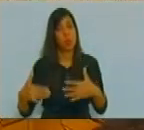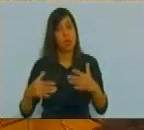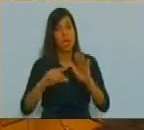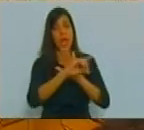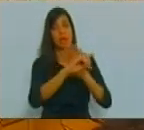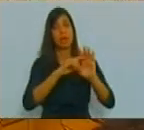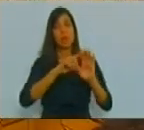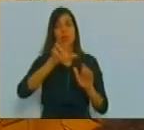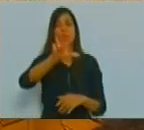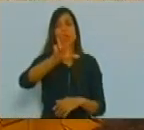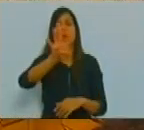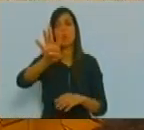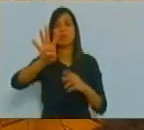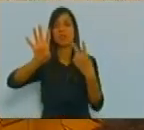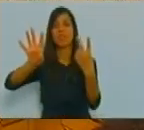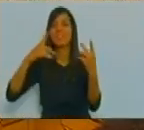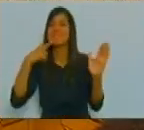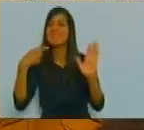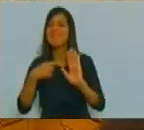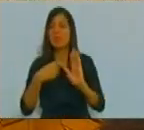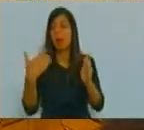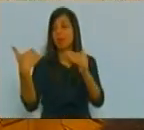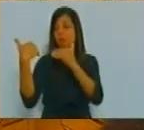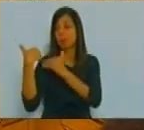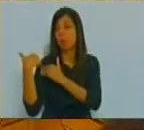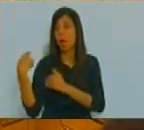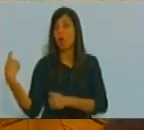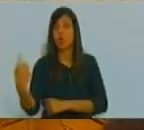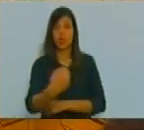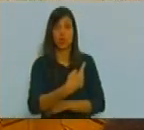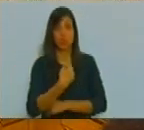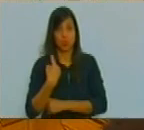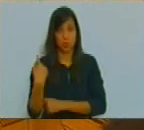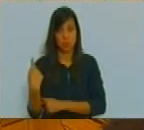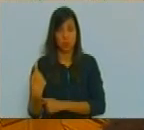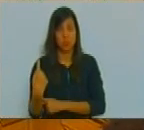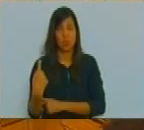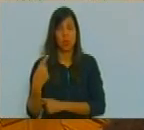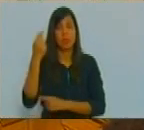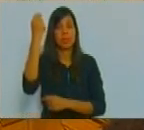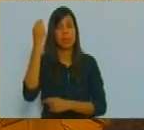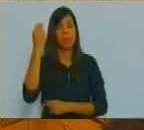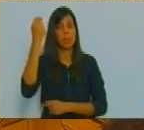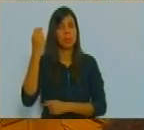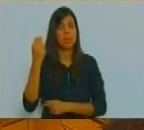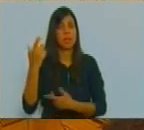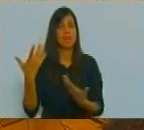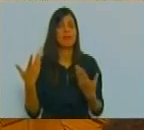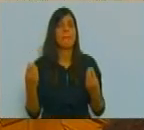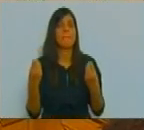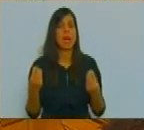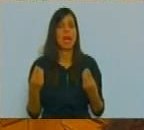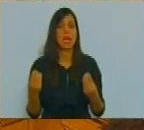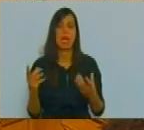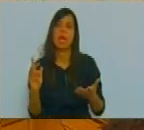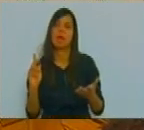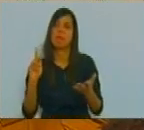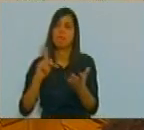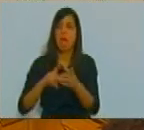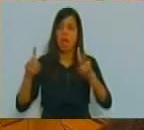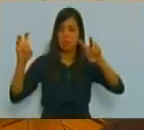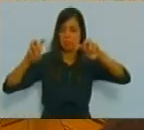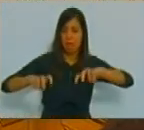artículo 347 constitucional es para nosotros hacer irreversible la revolución